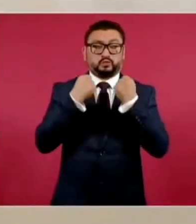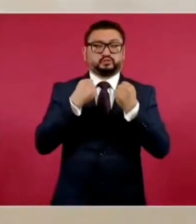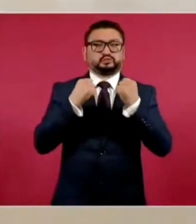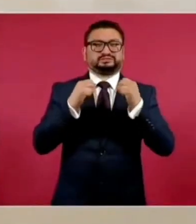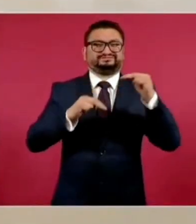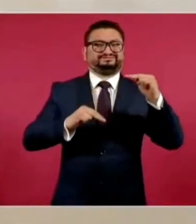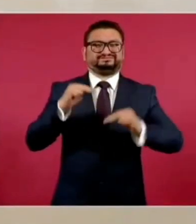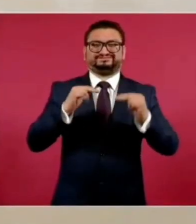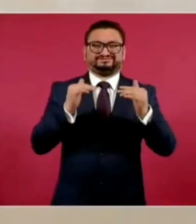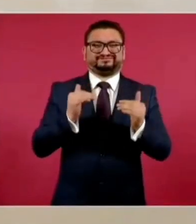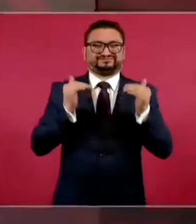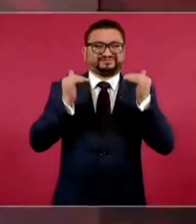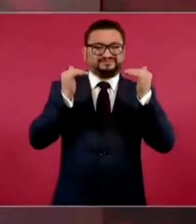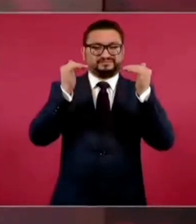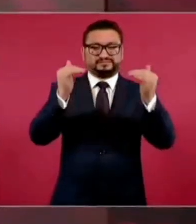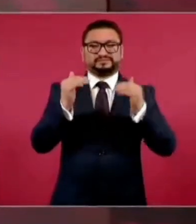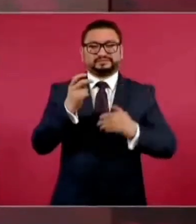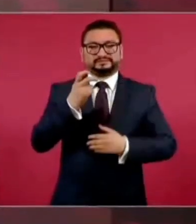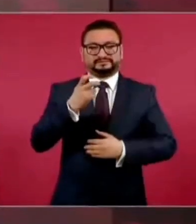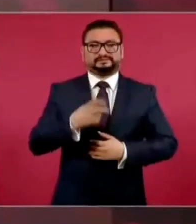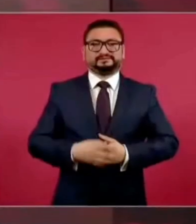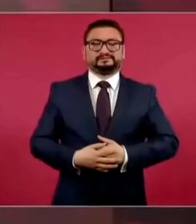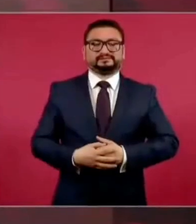más que nunca, esas reservas